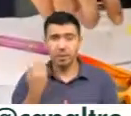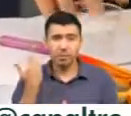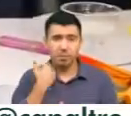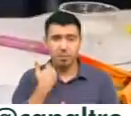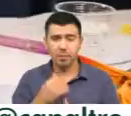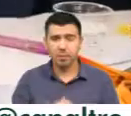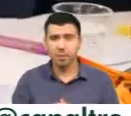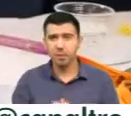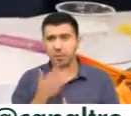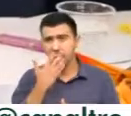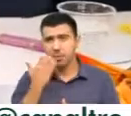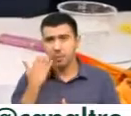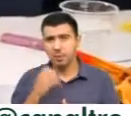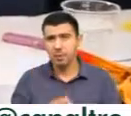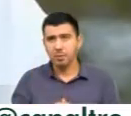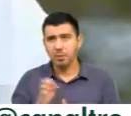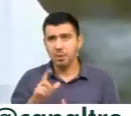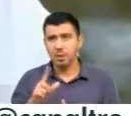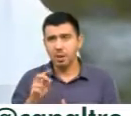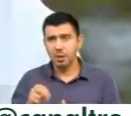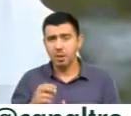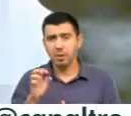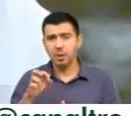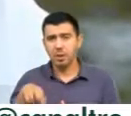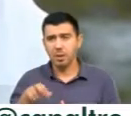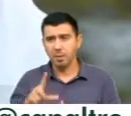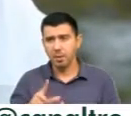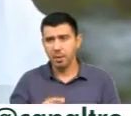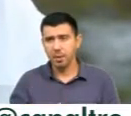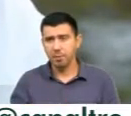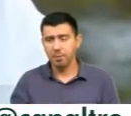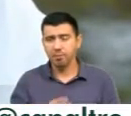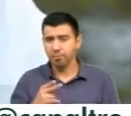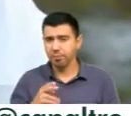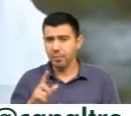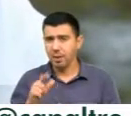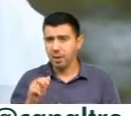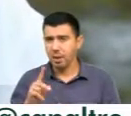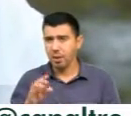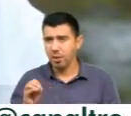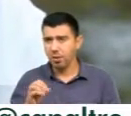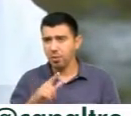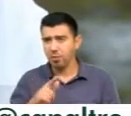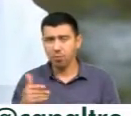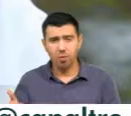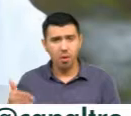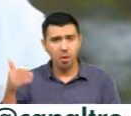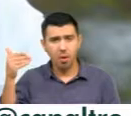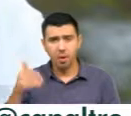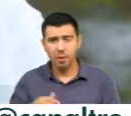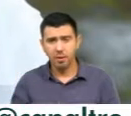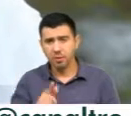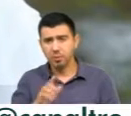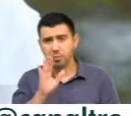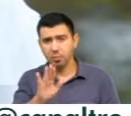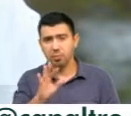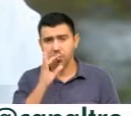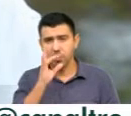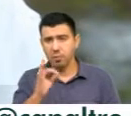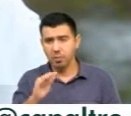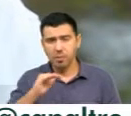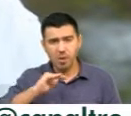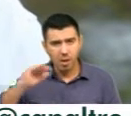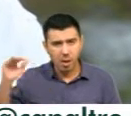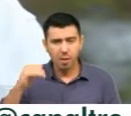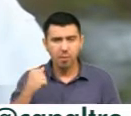del EPL y el ELN en Matanza. Don Eladio, a través de toda su vida, ha sido un hombre de campo, un hombre